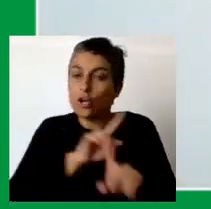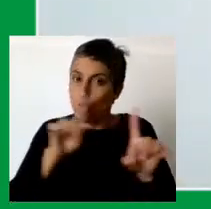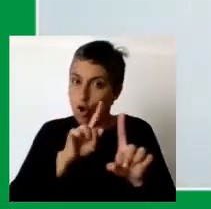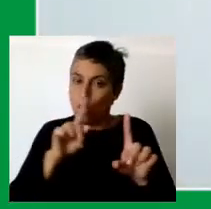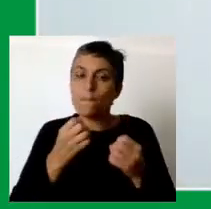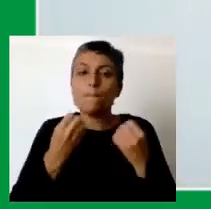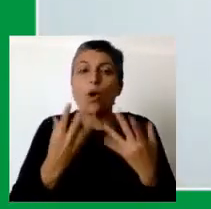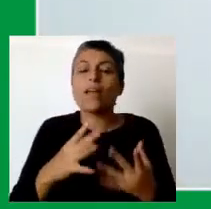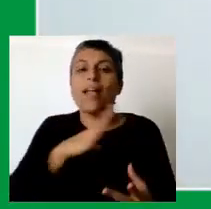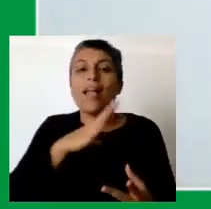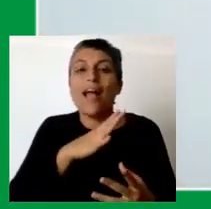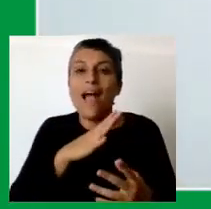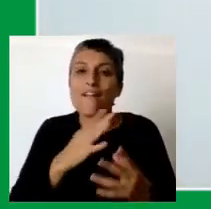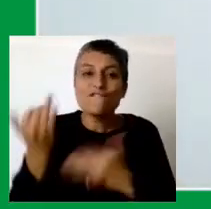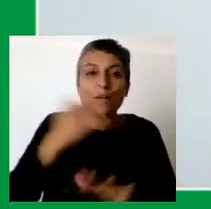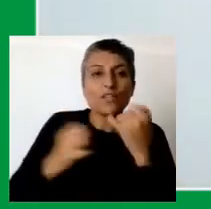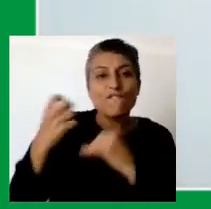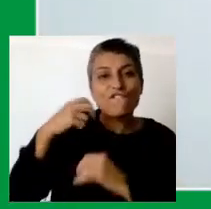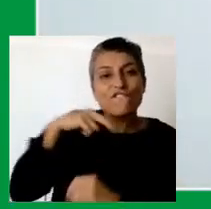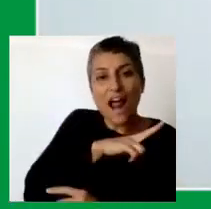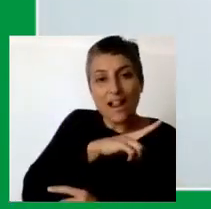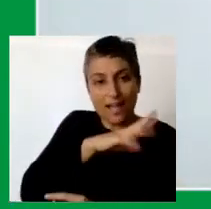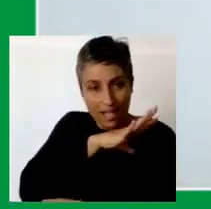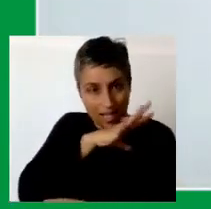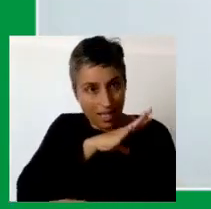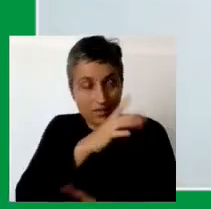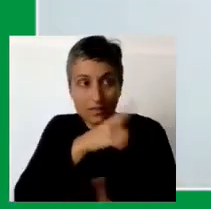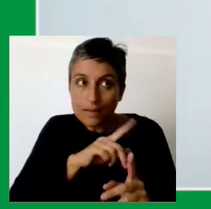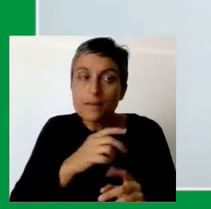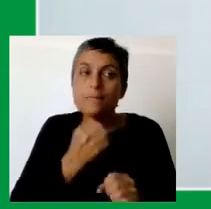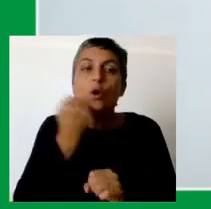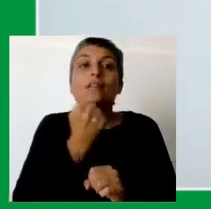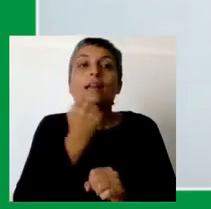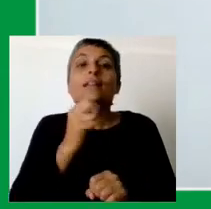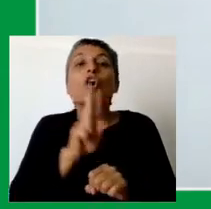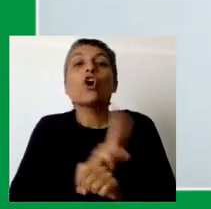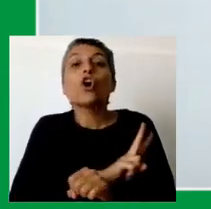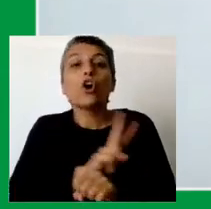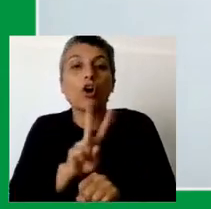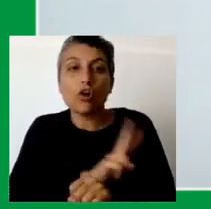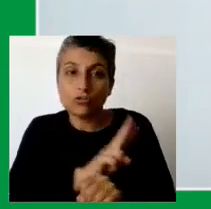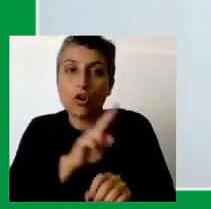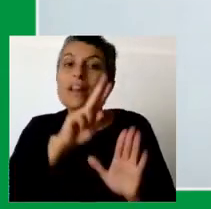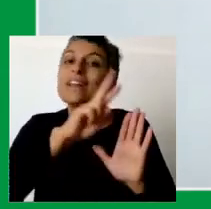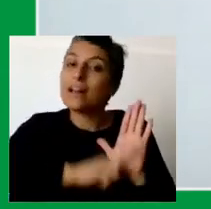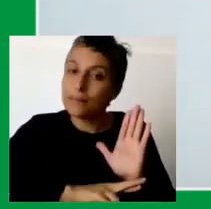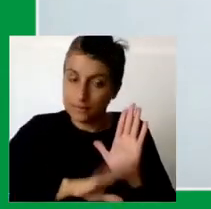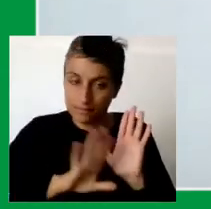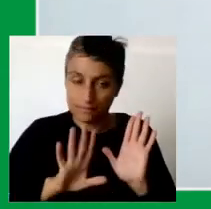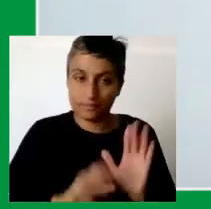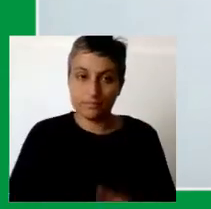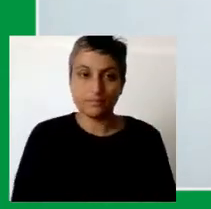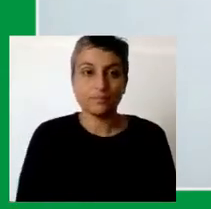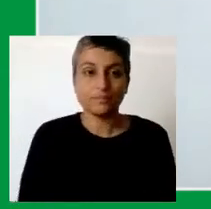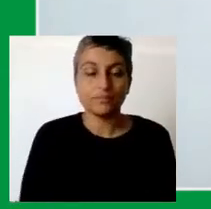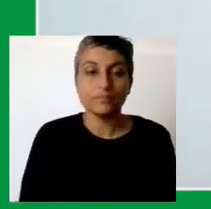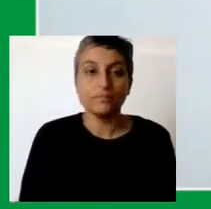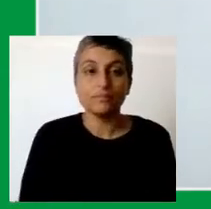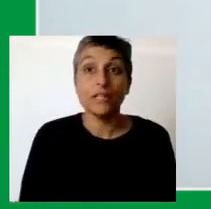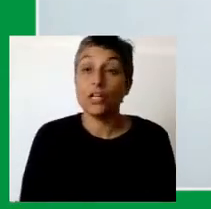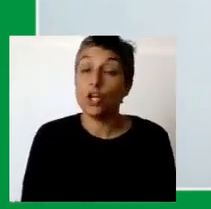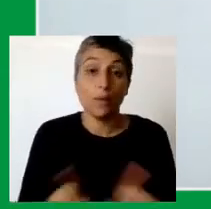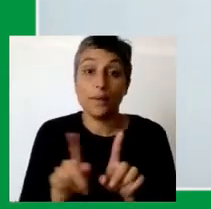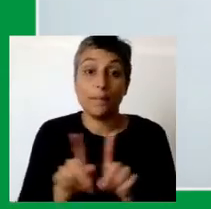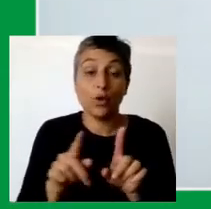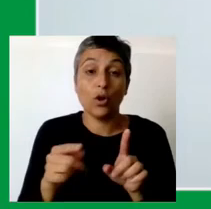general, puede producir información falsa, y lo importante es la regulación, ¿sí? como dice la declaración